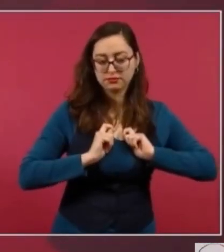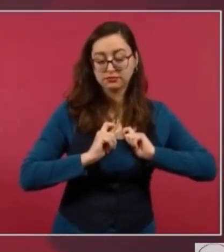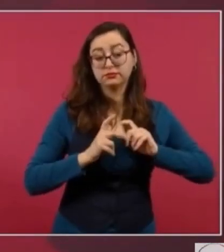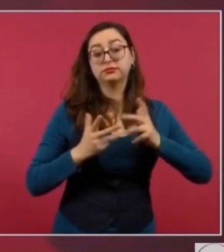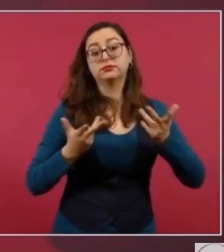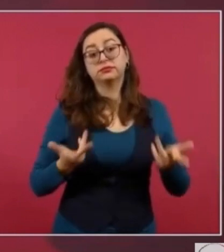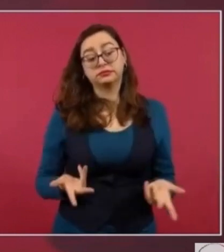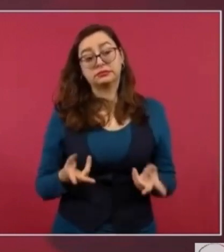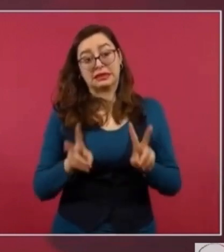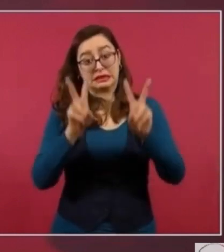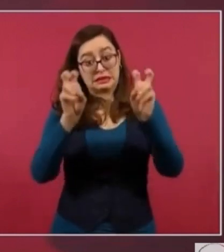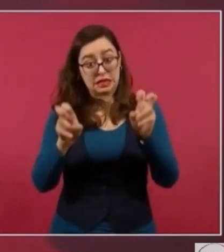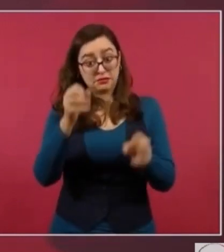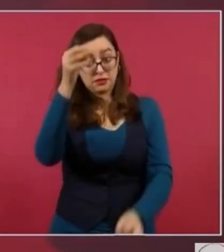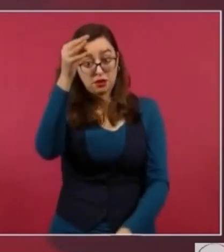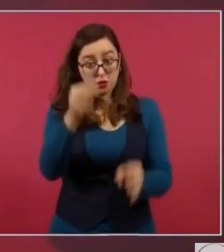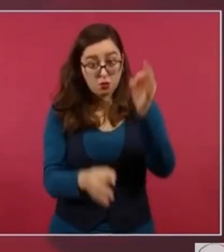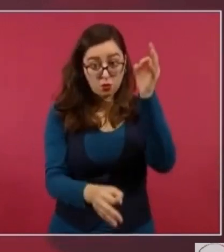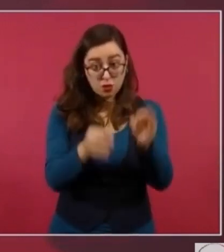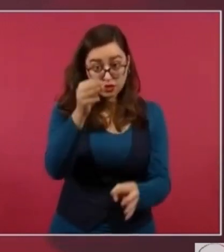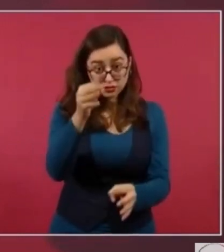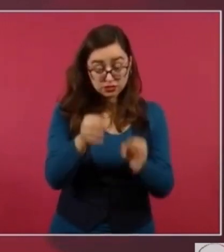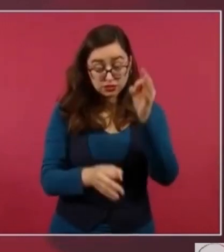La defensa